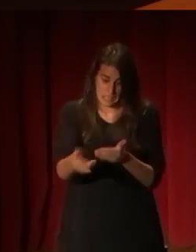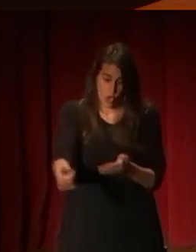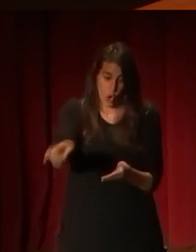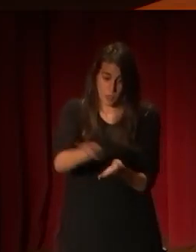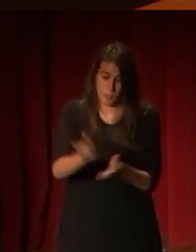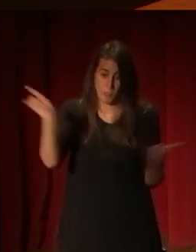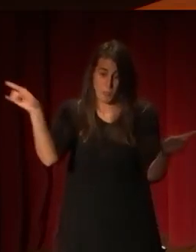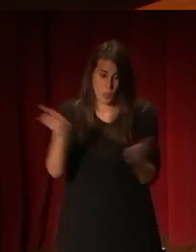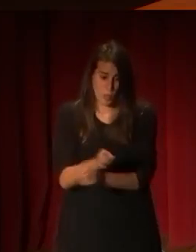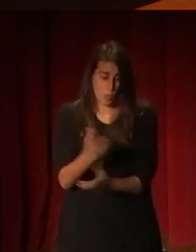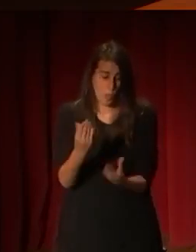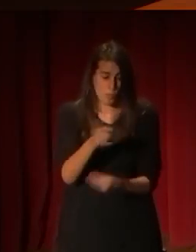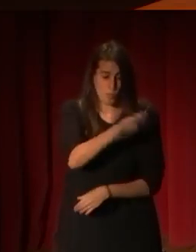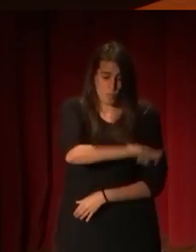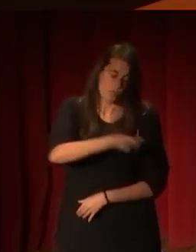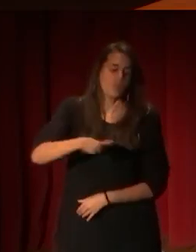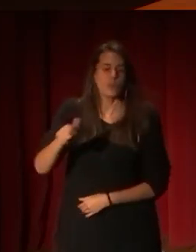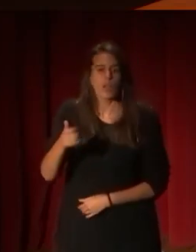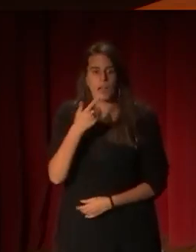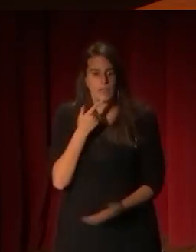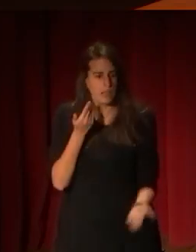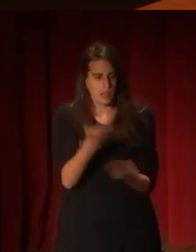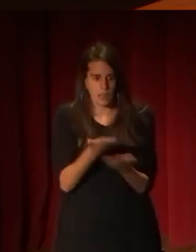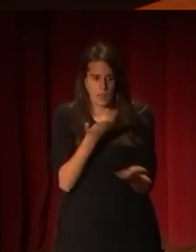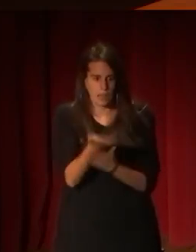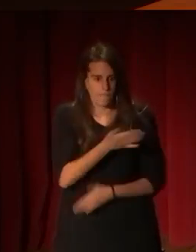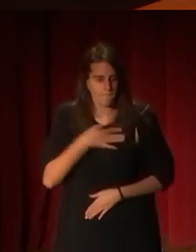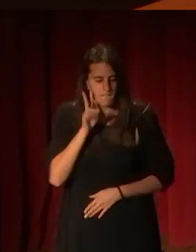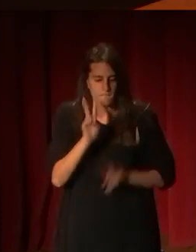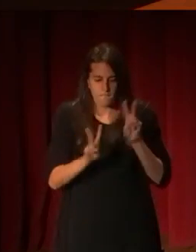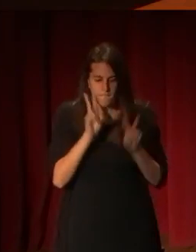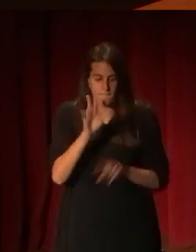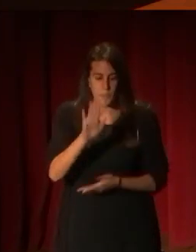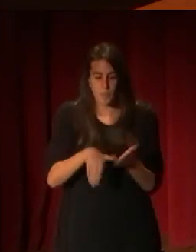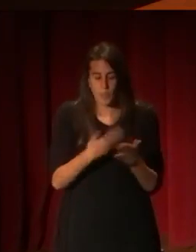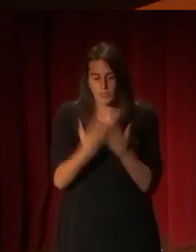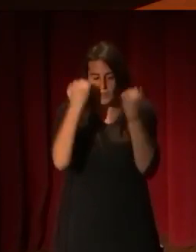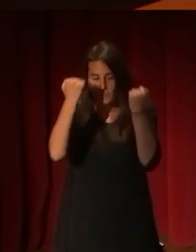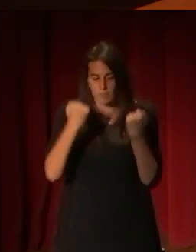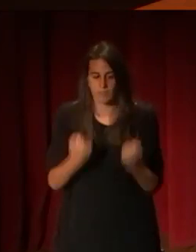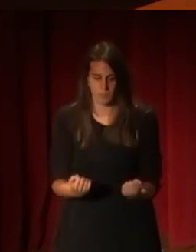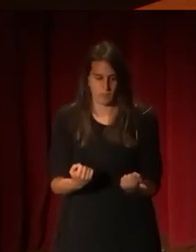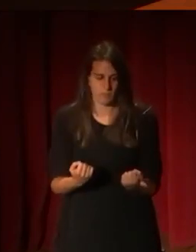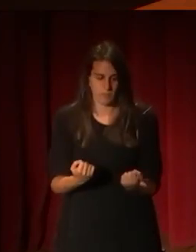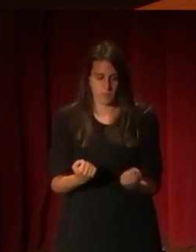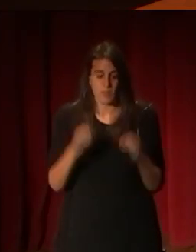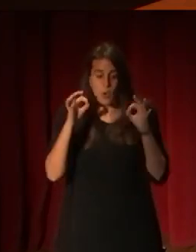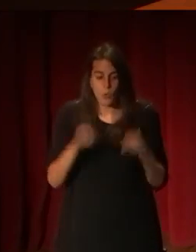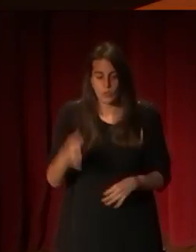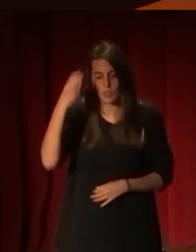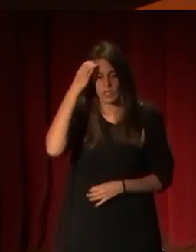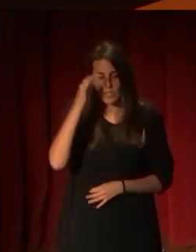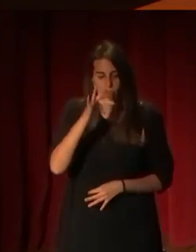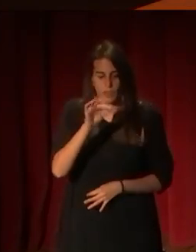extraordinaria demanda que tenía no solamente entre el público común sino también entre las autoridades y especialmente en el reinado de felipe